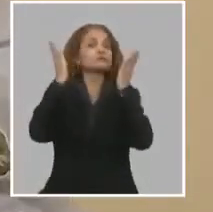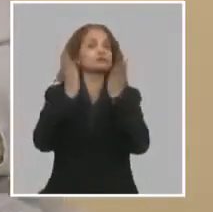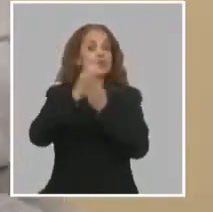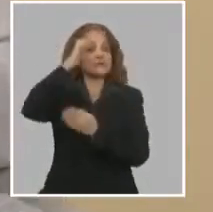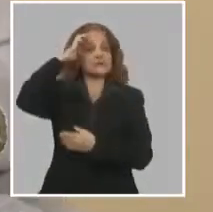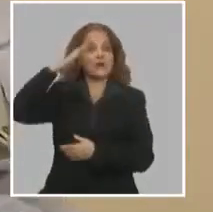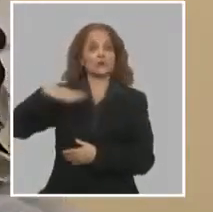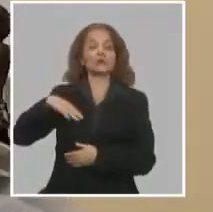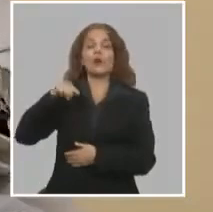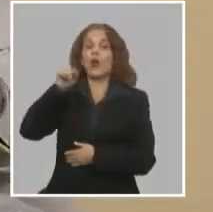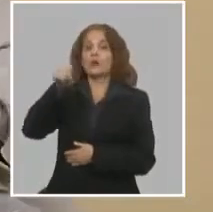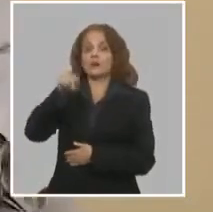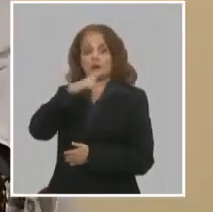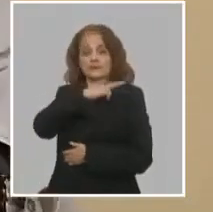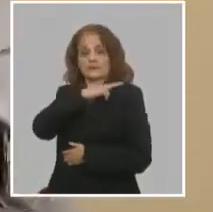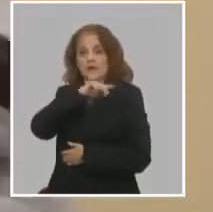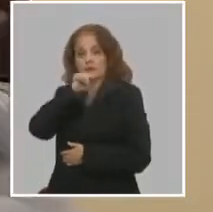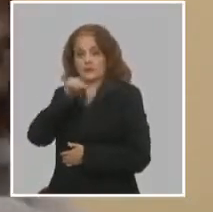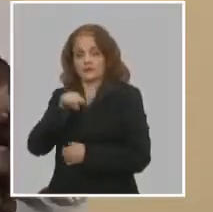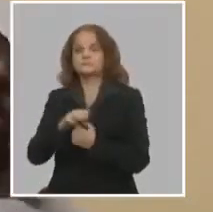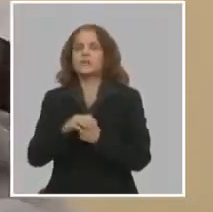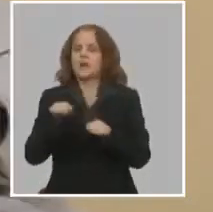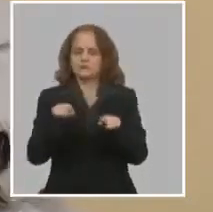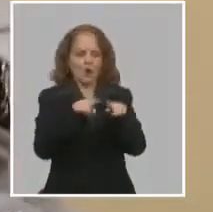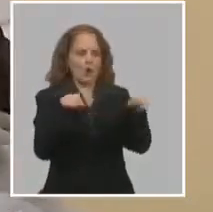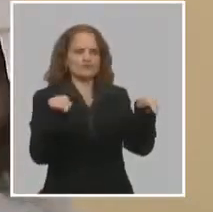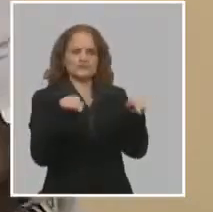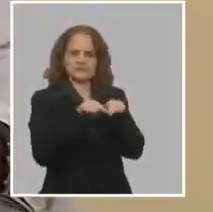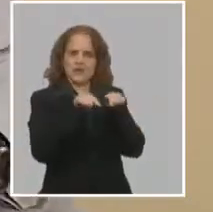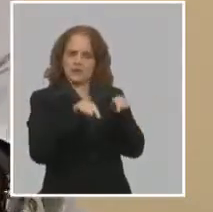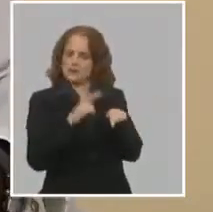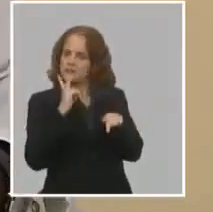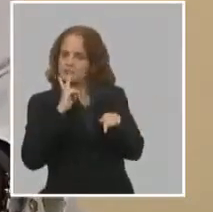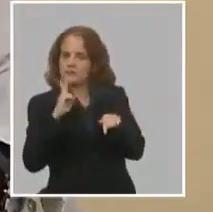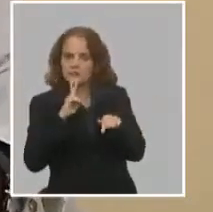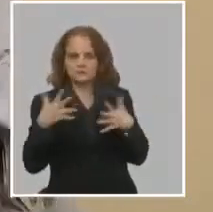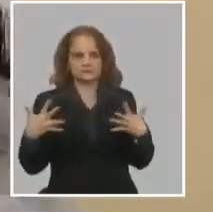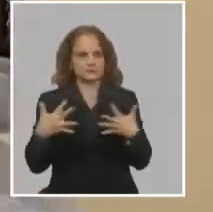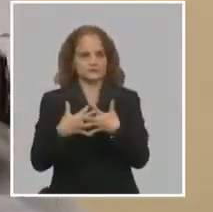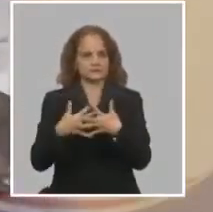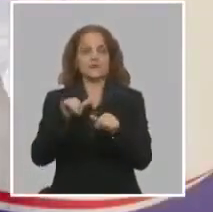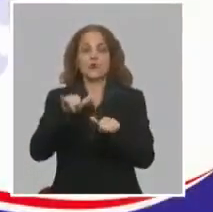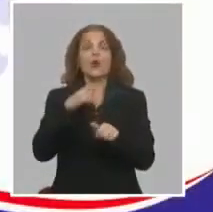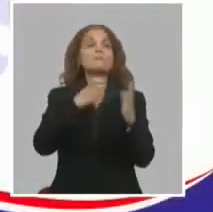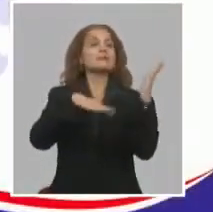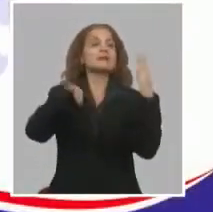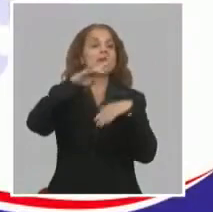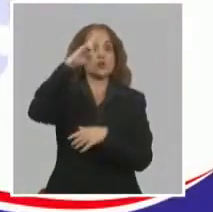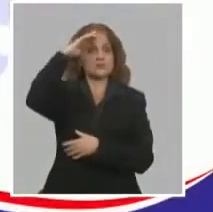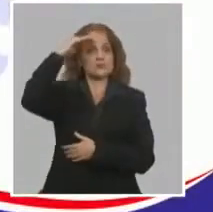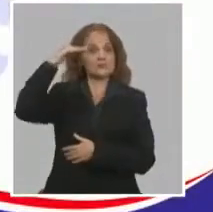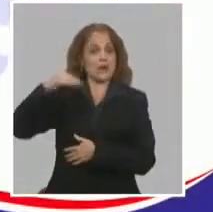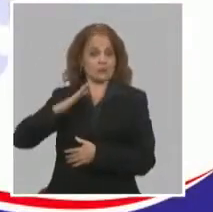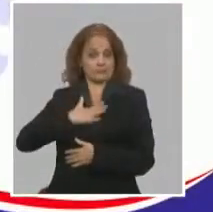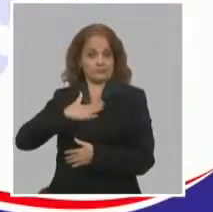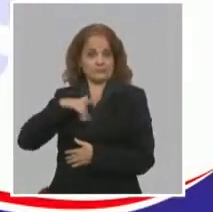con su la oficina de la UNICEF, el Ministerio de Salud Pública de ahí y